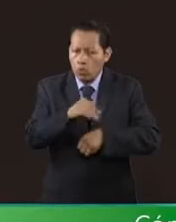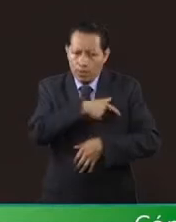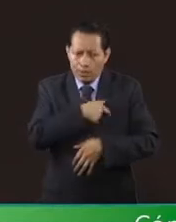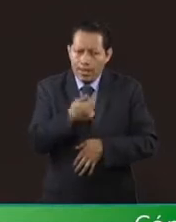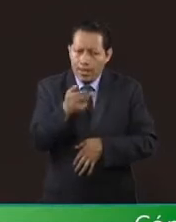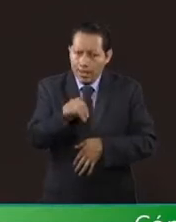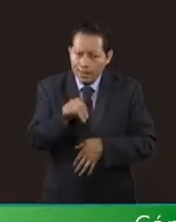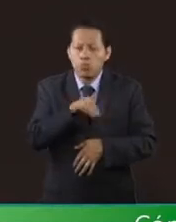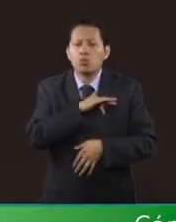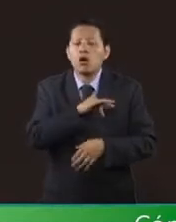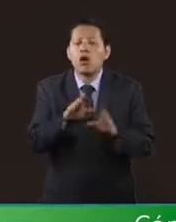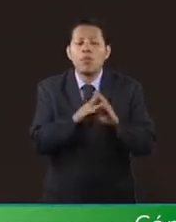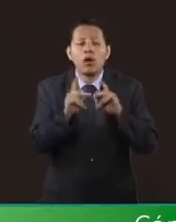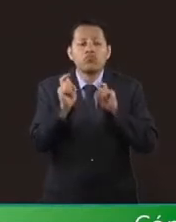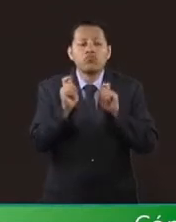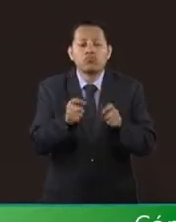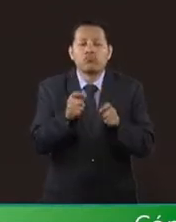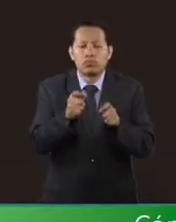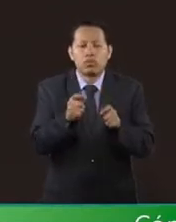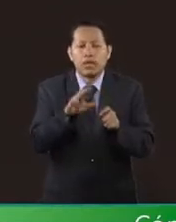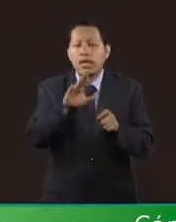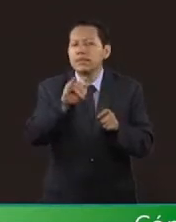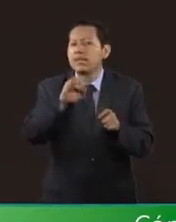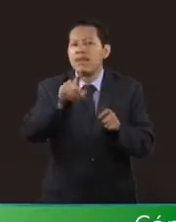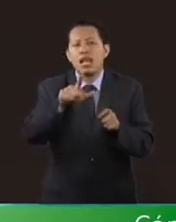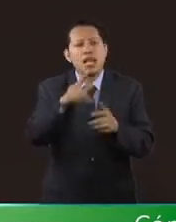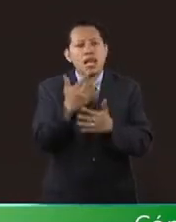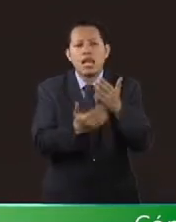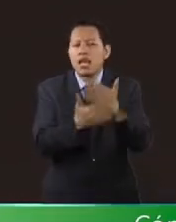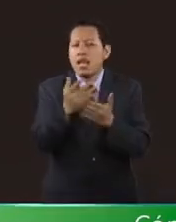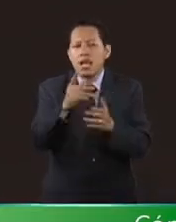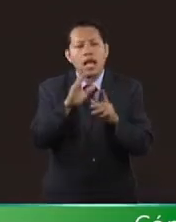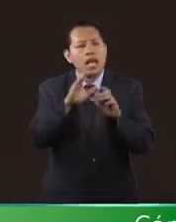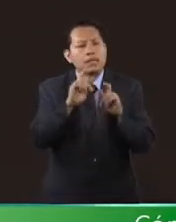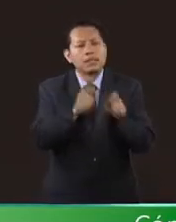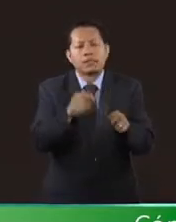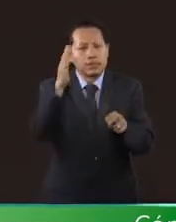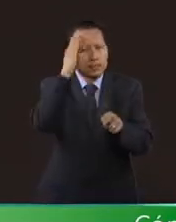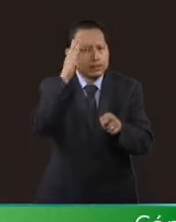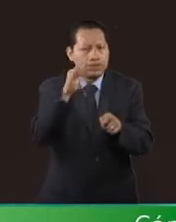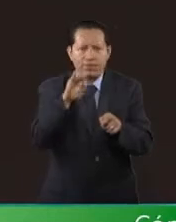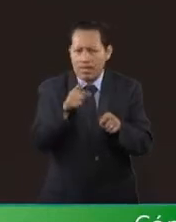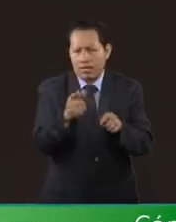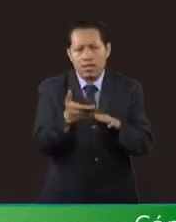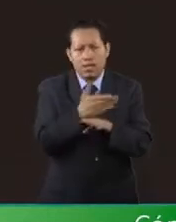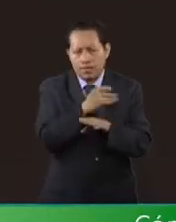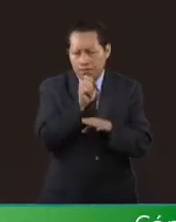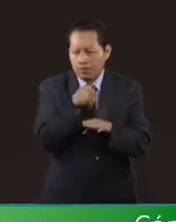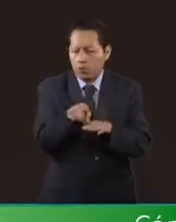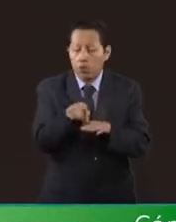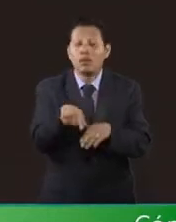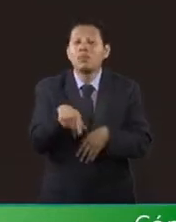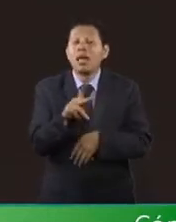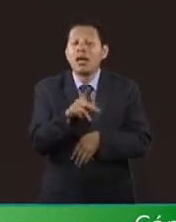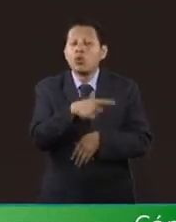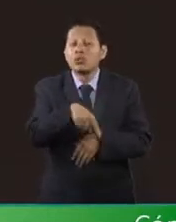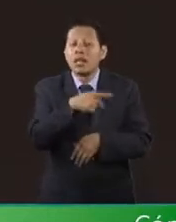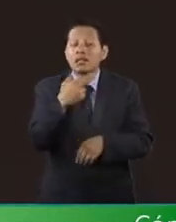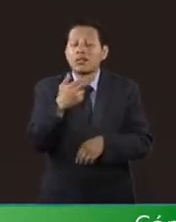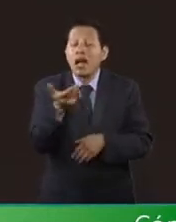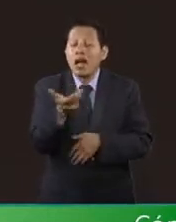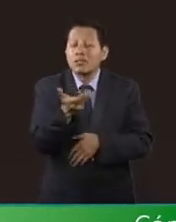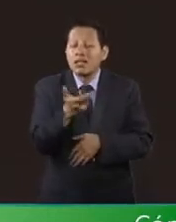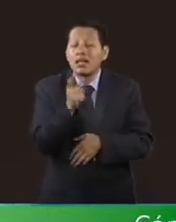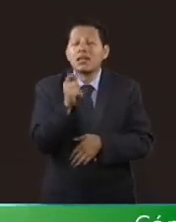Nacional a un mando y control civil como lo hizo en el pasado. Pero ustedes se encargaron de acabar con el